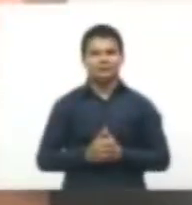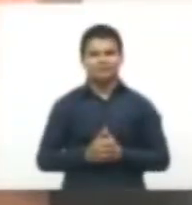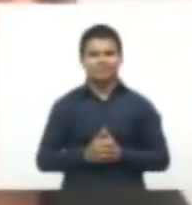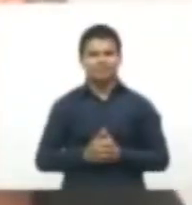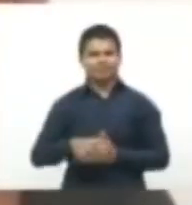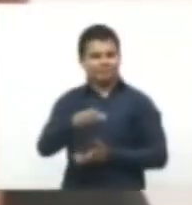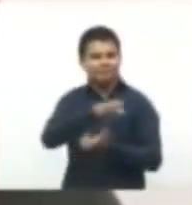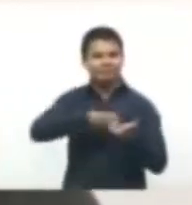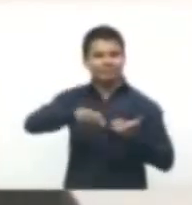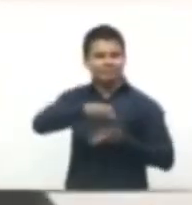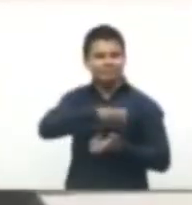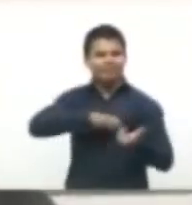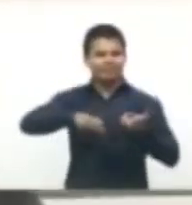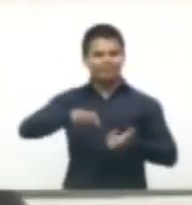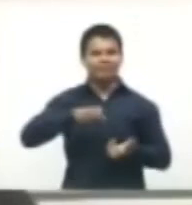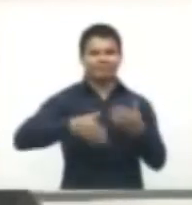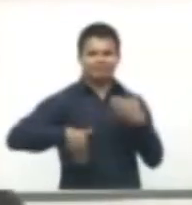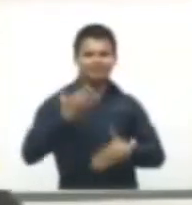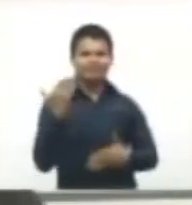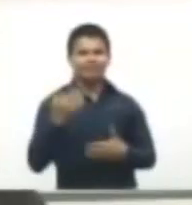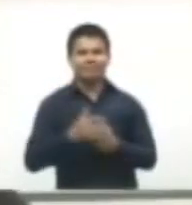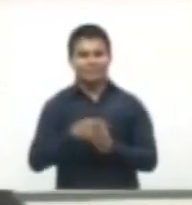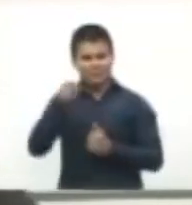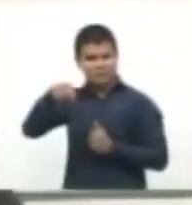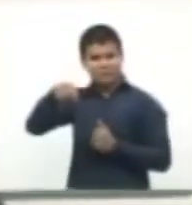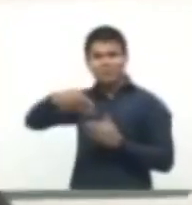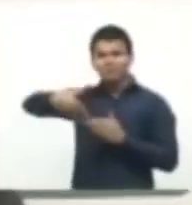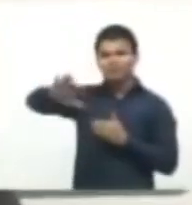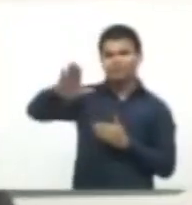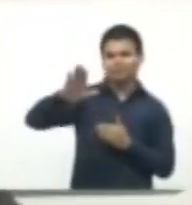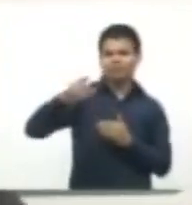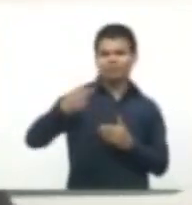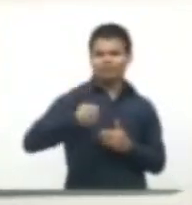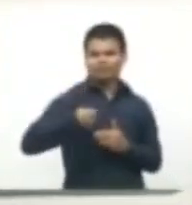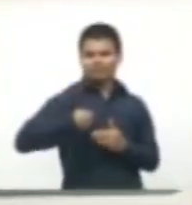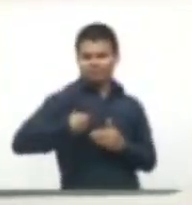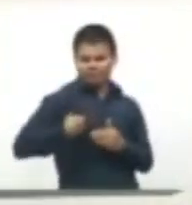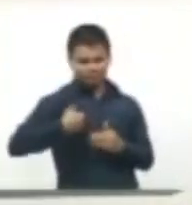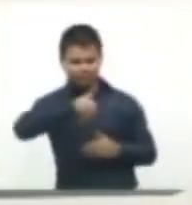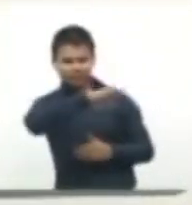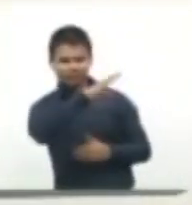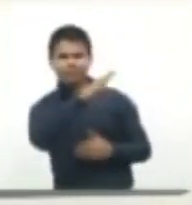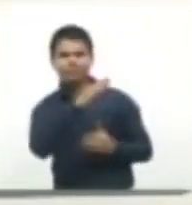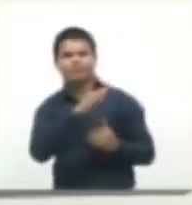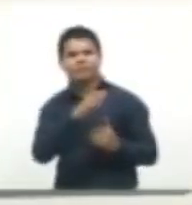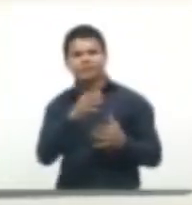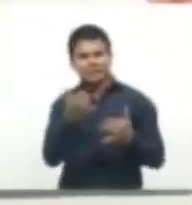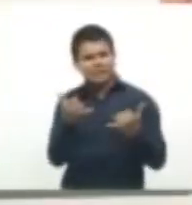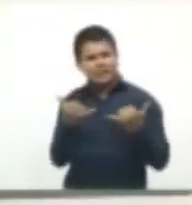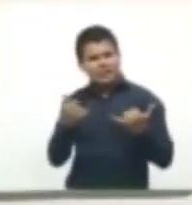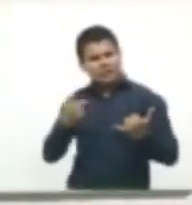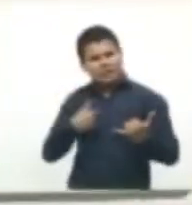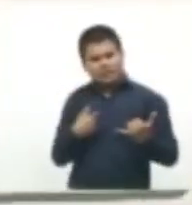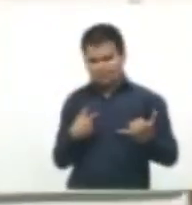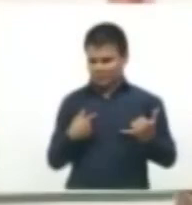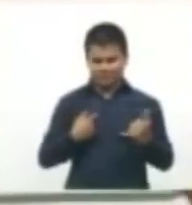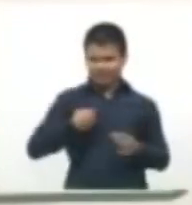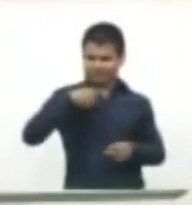se formó, tú vaya, yo vaya. Ya no